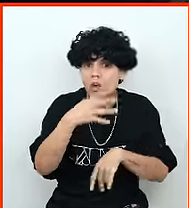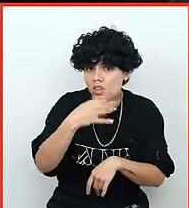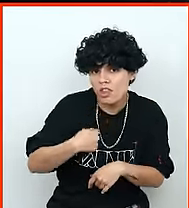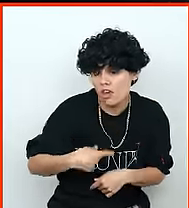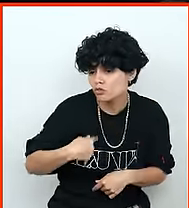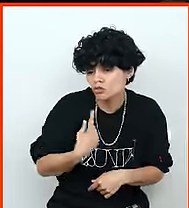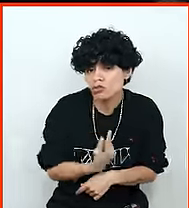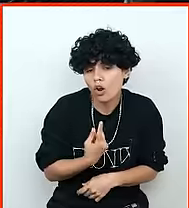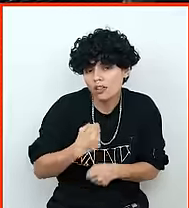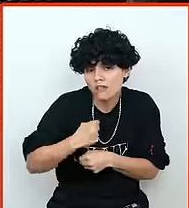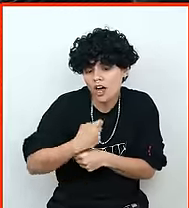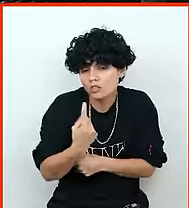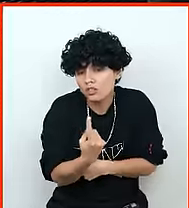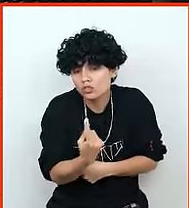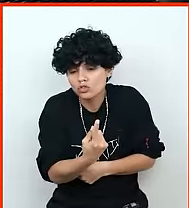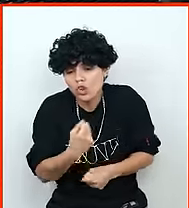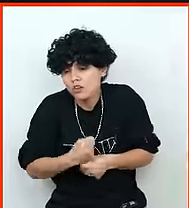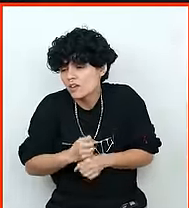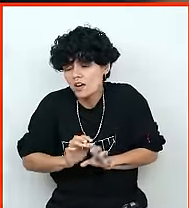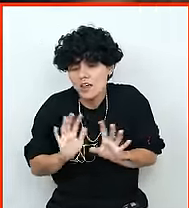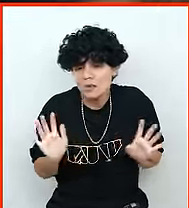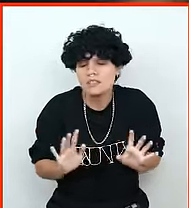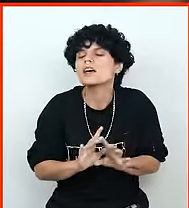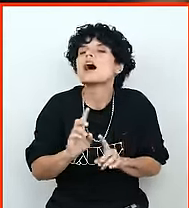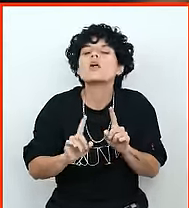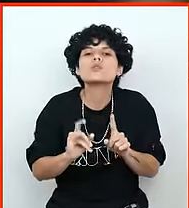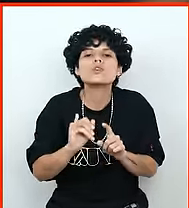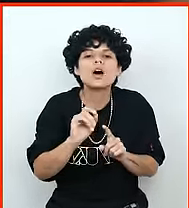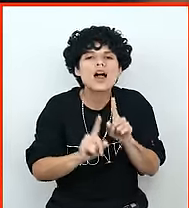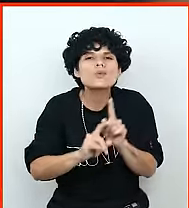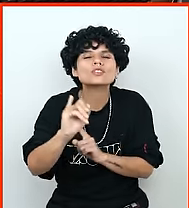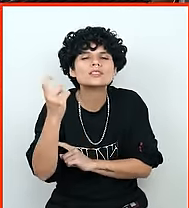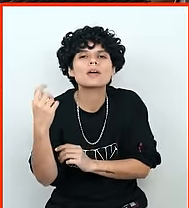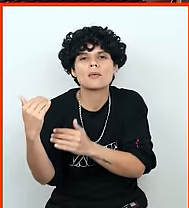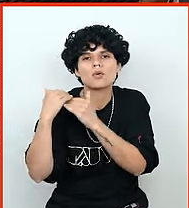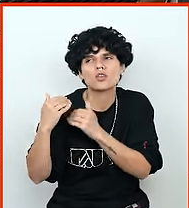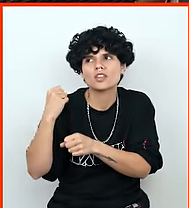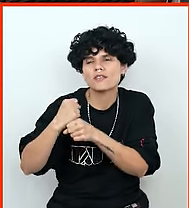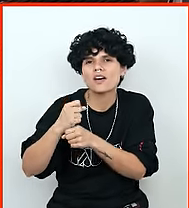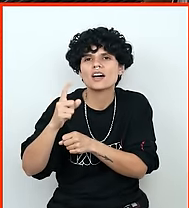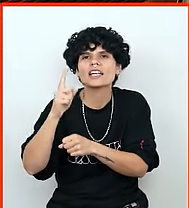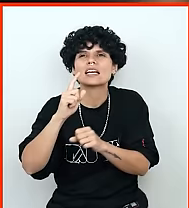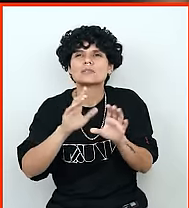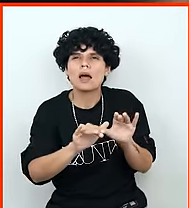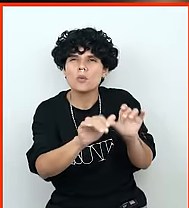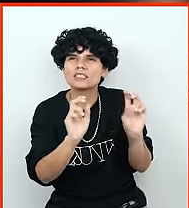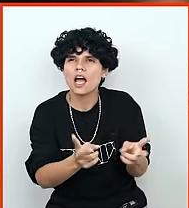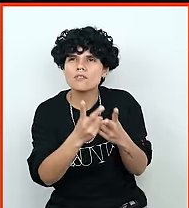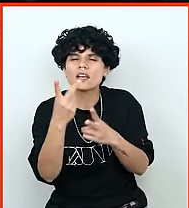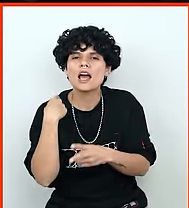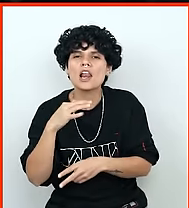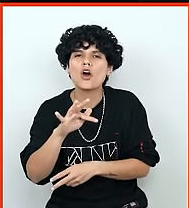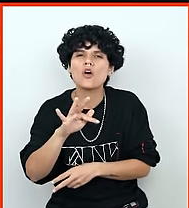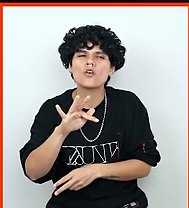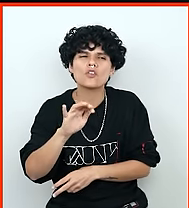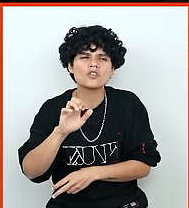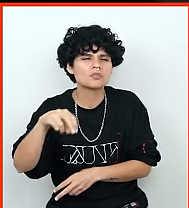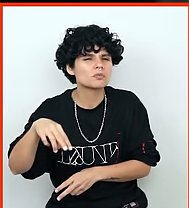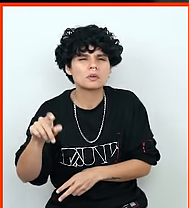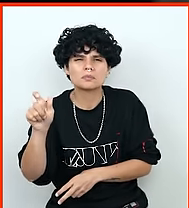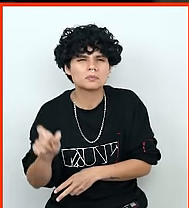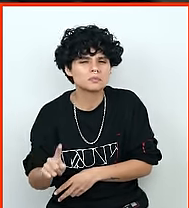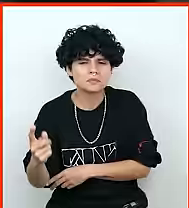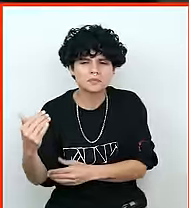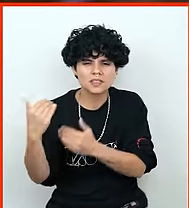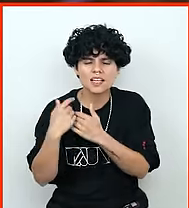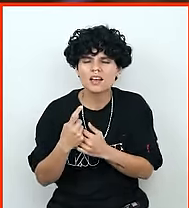Ya lo dije en el programa anterior, no quiero repetirme. Excepto algunas que me colabora, por ejemplo, el Fen, que también trabajo conmigo en el Salven a las Palomas. ¿Tú crees que el hombre quiere